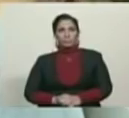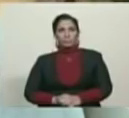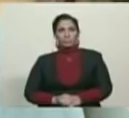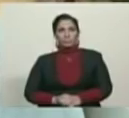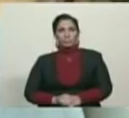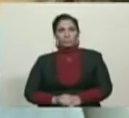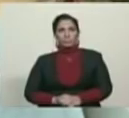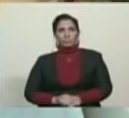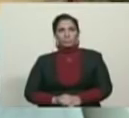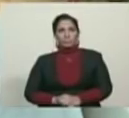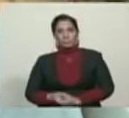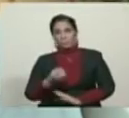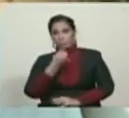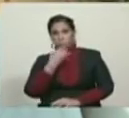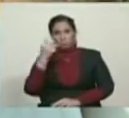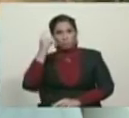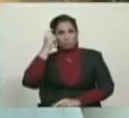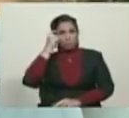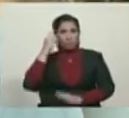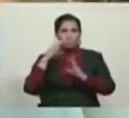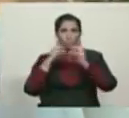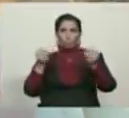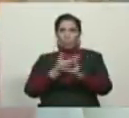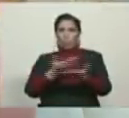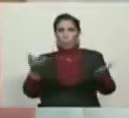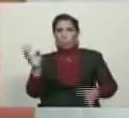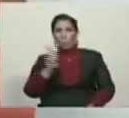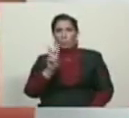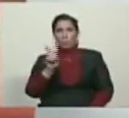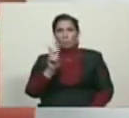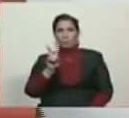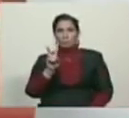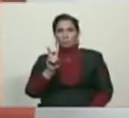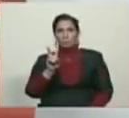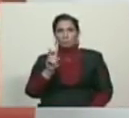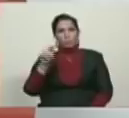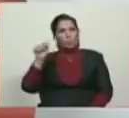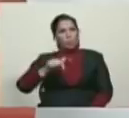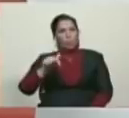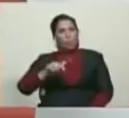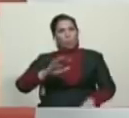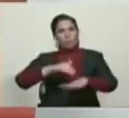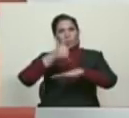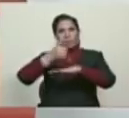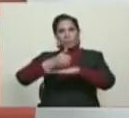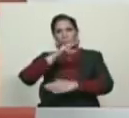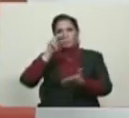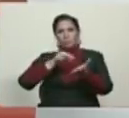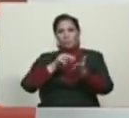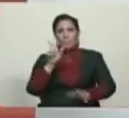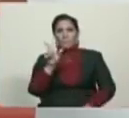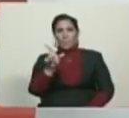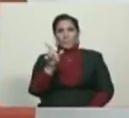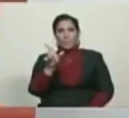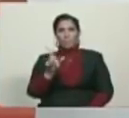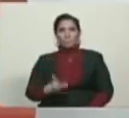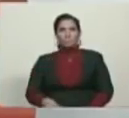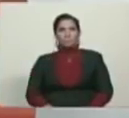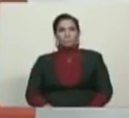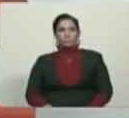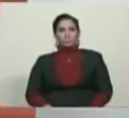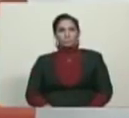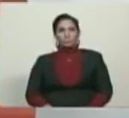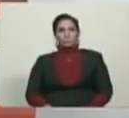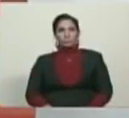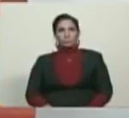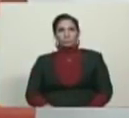Muy buenos días a toda Venezuela. Estamos en la Dirección Nacional del Partido Socialista Unido de Venezuela,